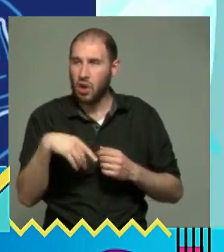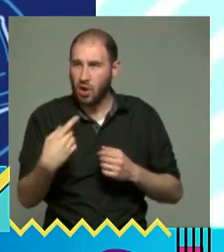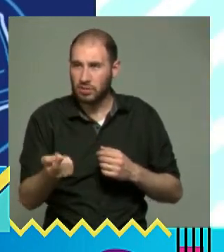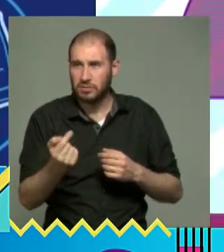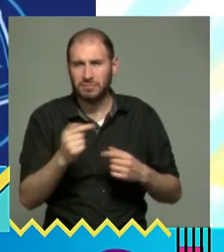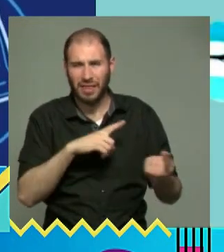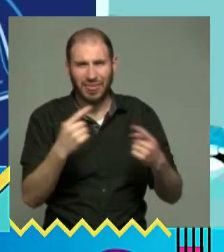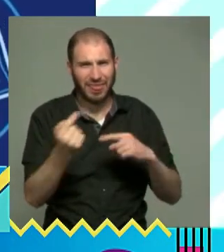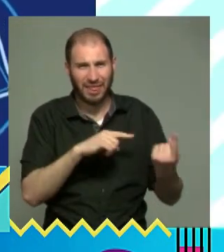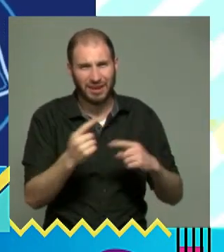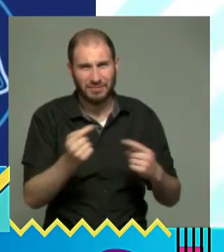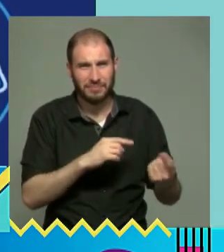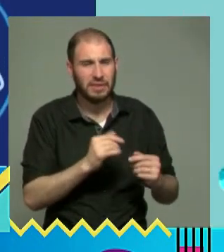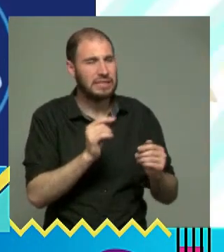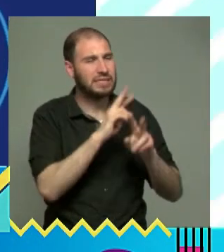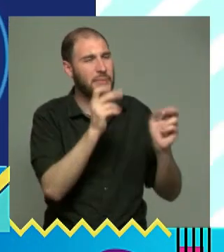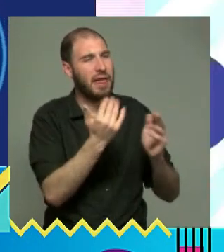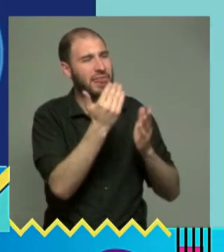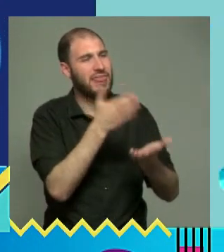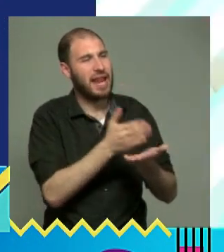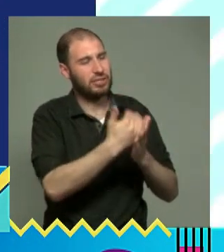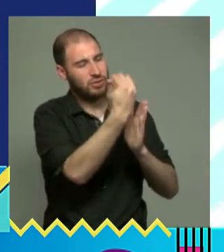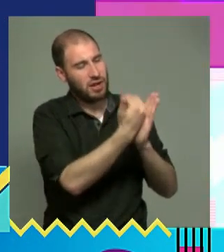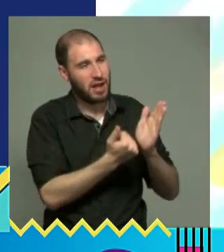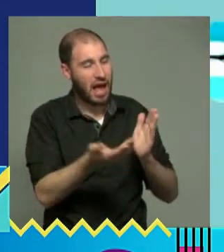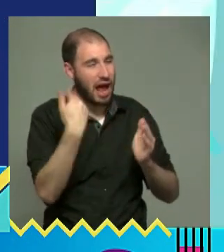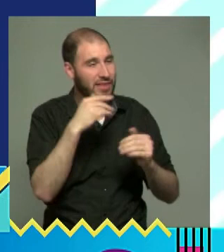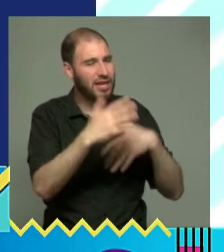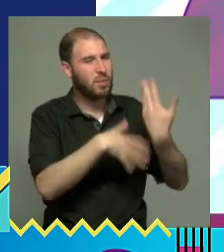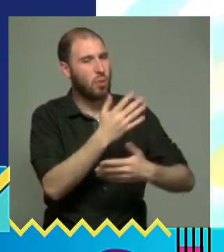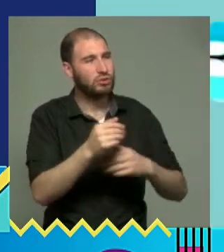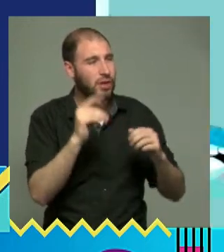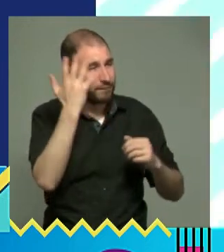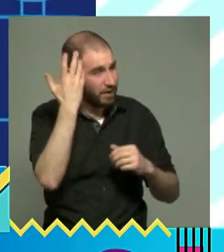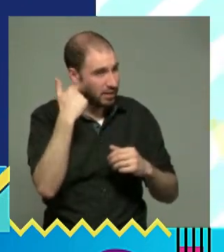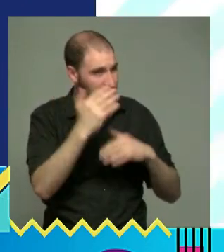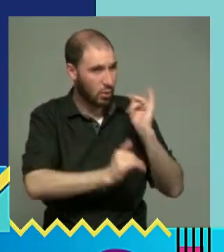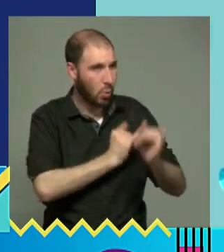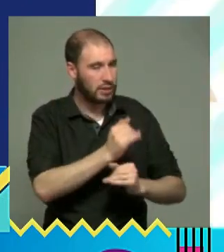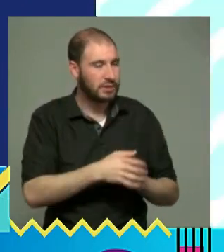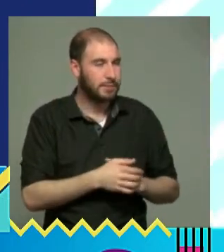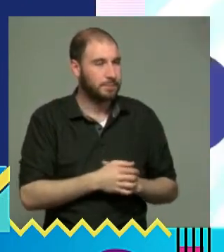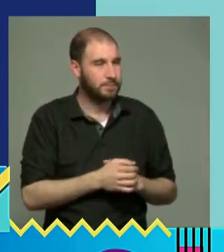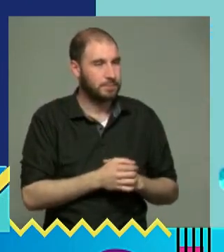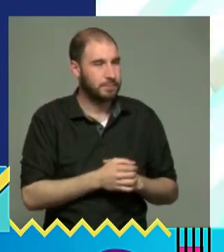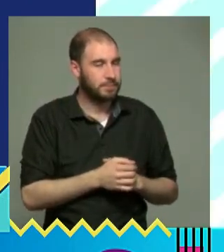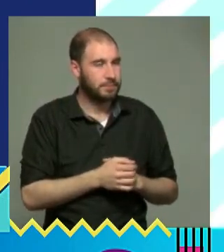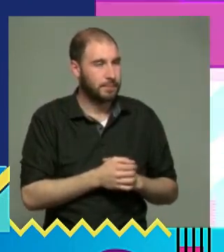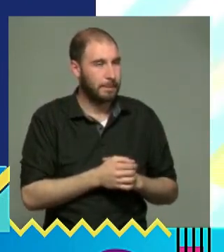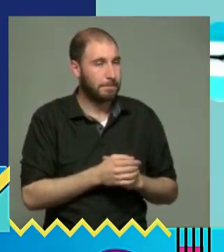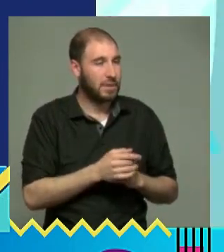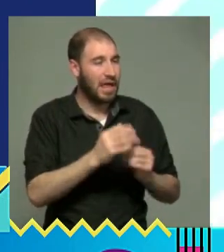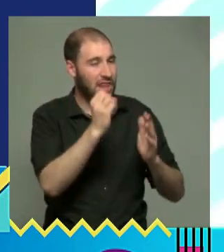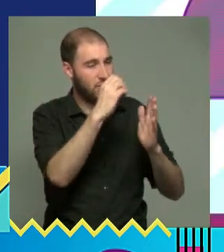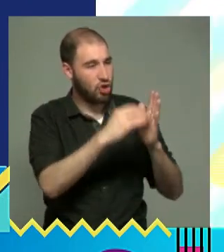que es más superior. En el rango de los derechos y garantía de las que hablaba ya la Revolución Francesa, había un